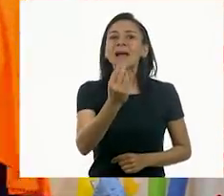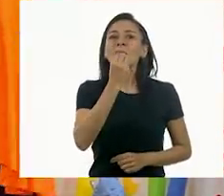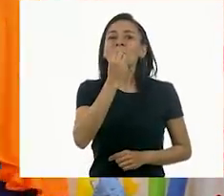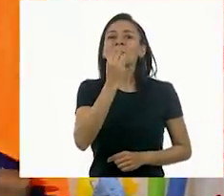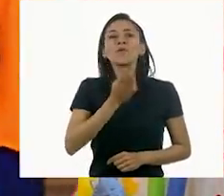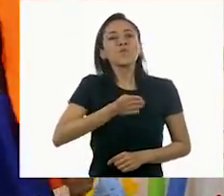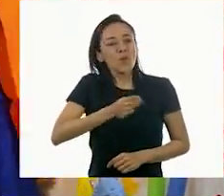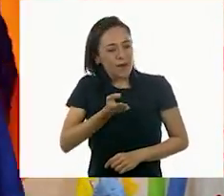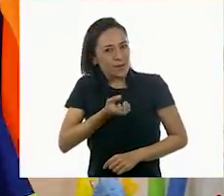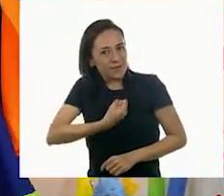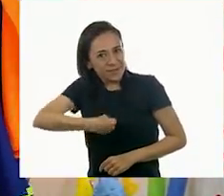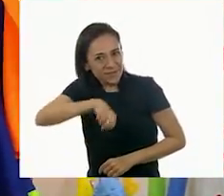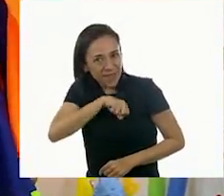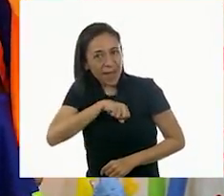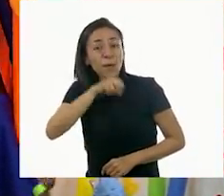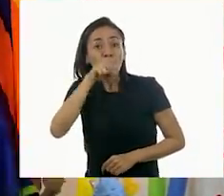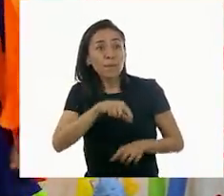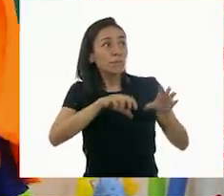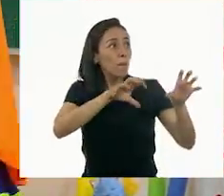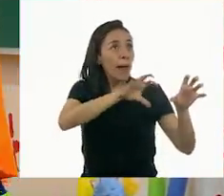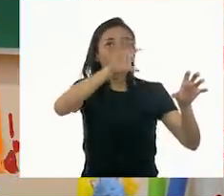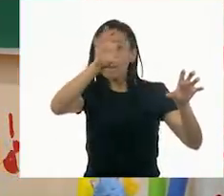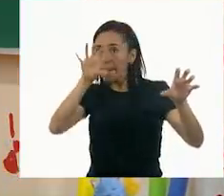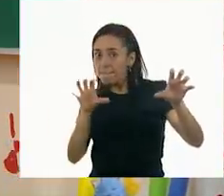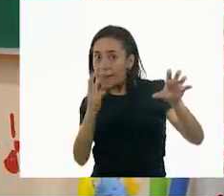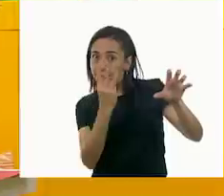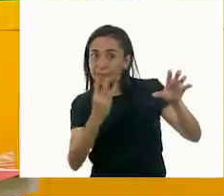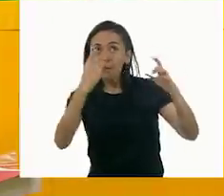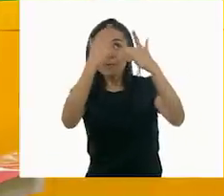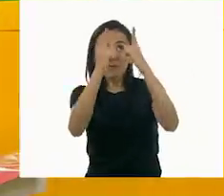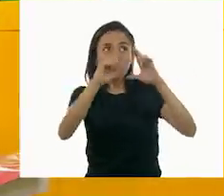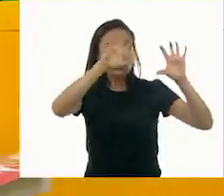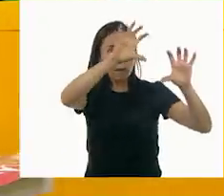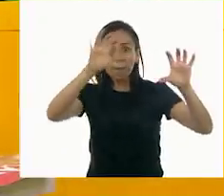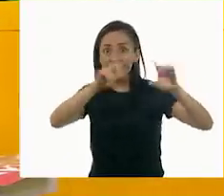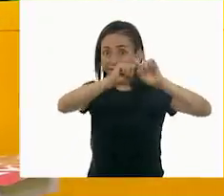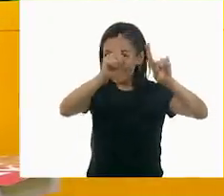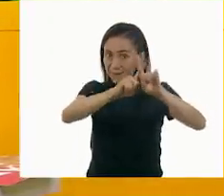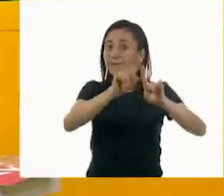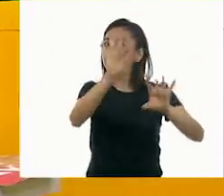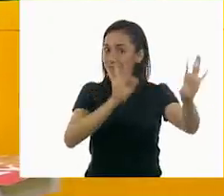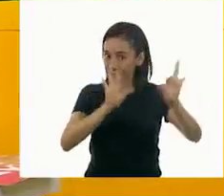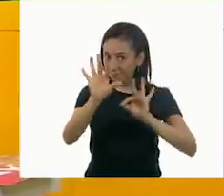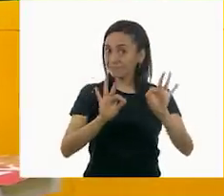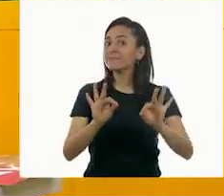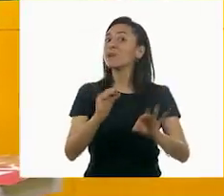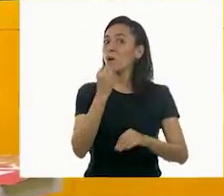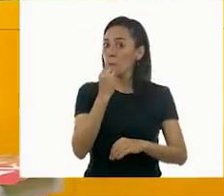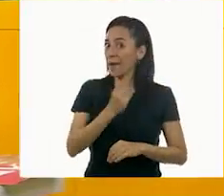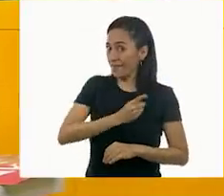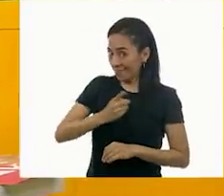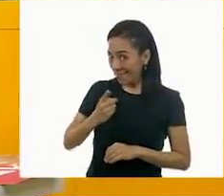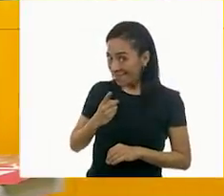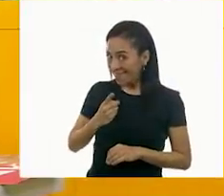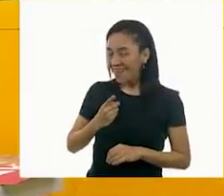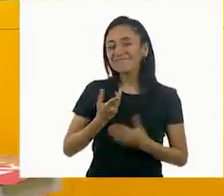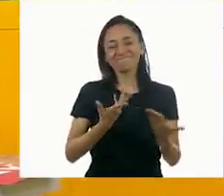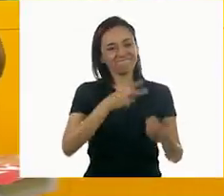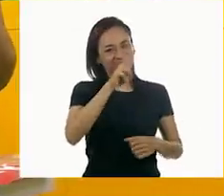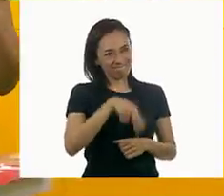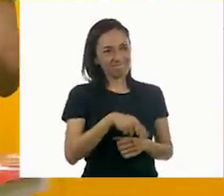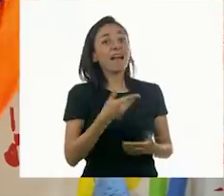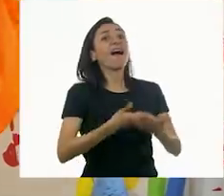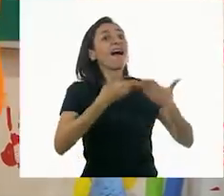los tres grupos de alimentos? Así es. Ahora vamos a hacer una actividad. Muy